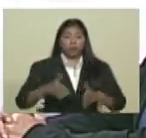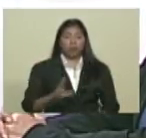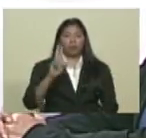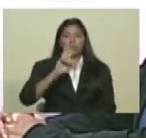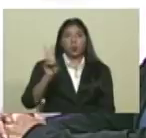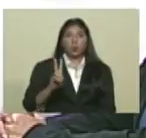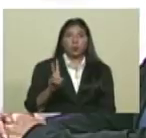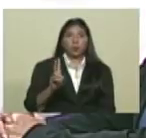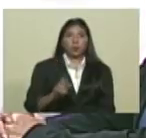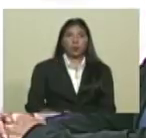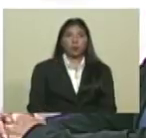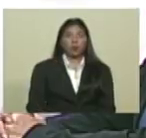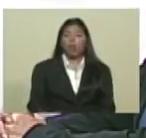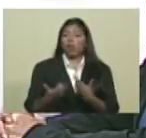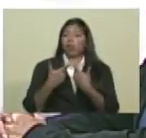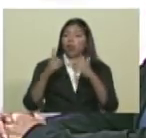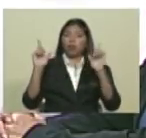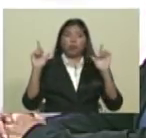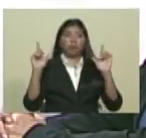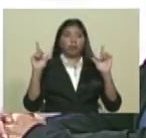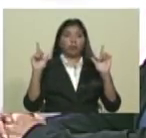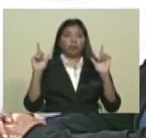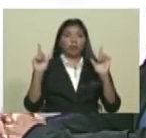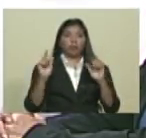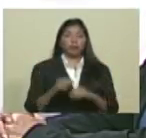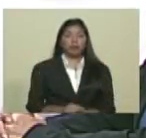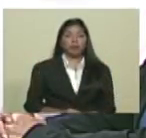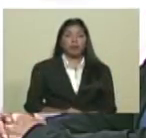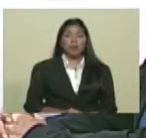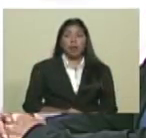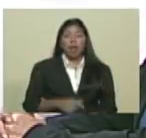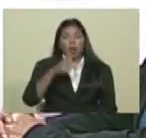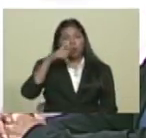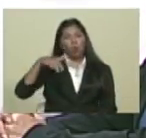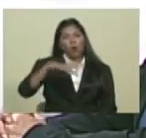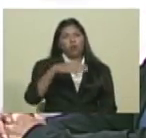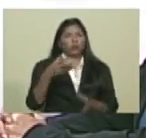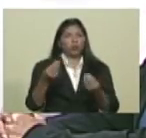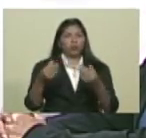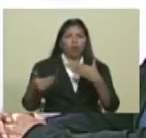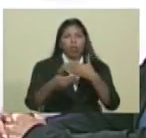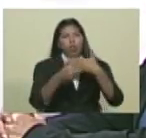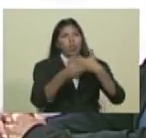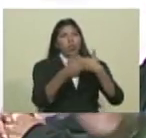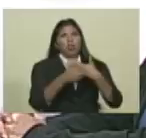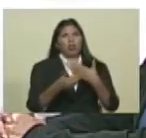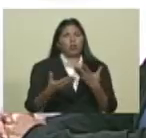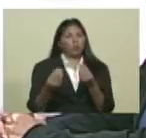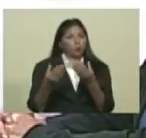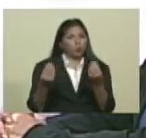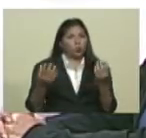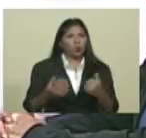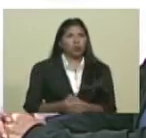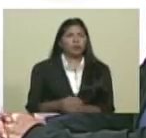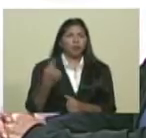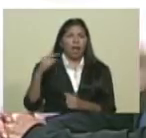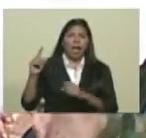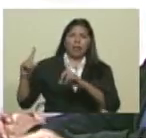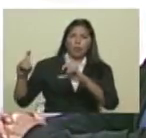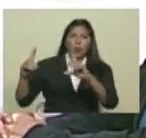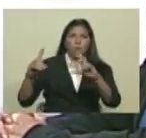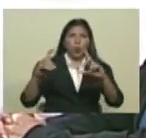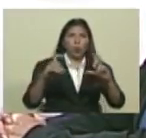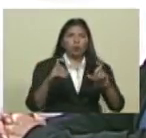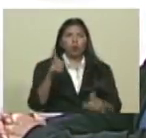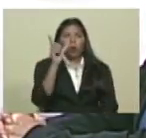libremente también. Y el pueblo fue acosado. Hubo imágenes heroicas de mujeres,